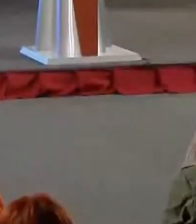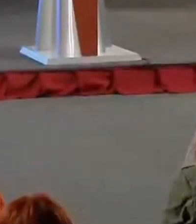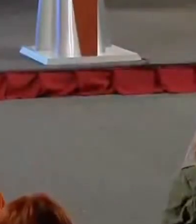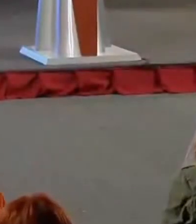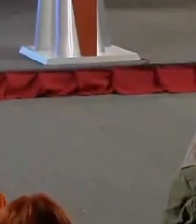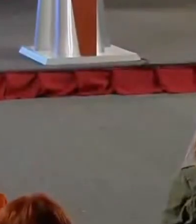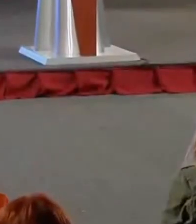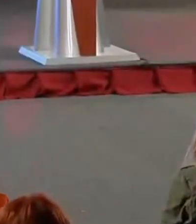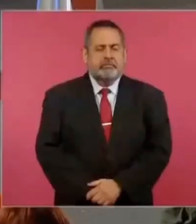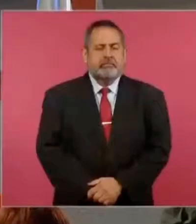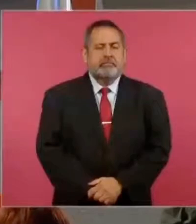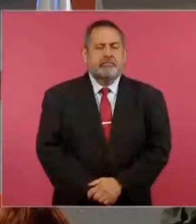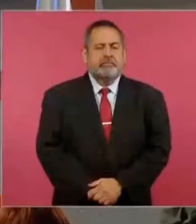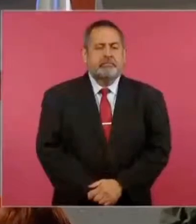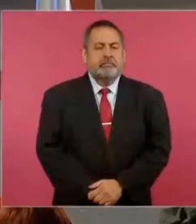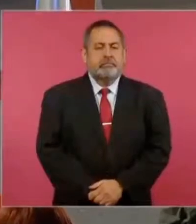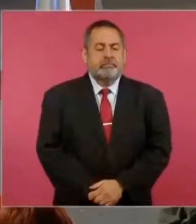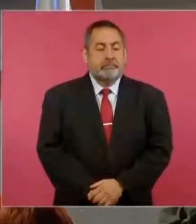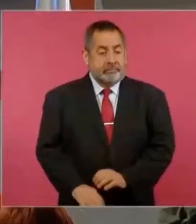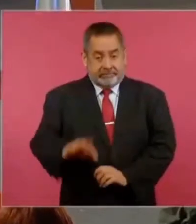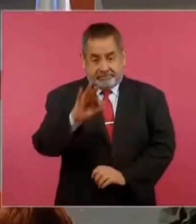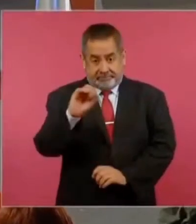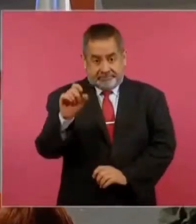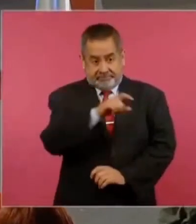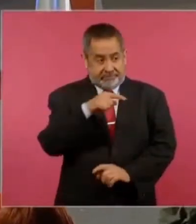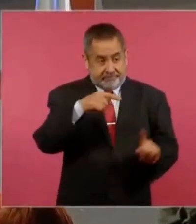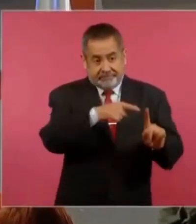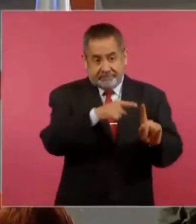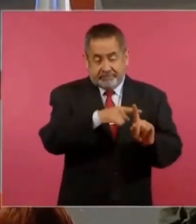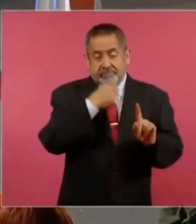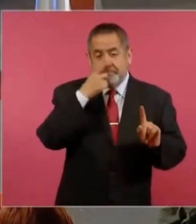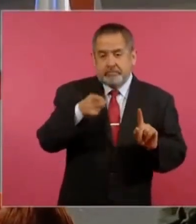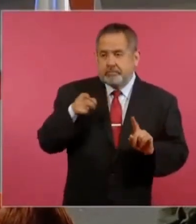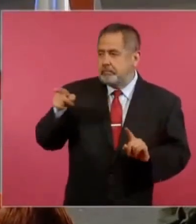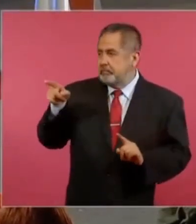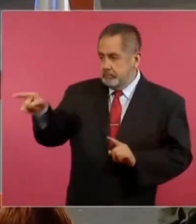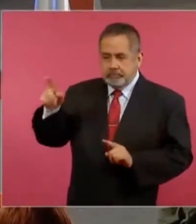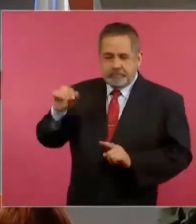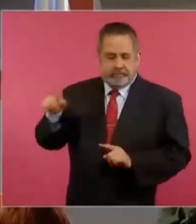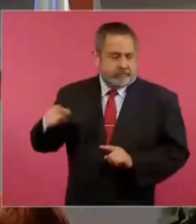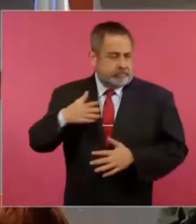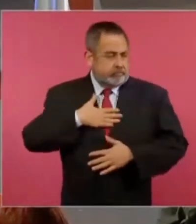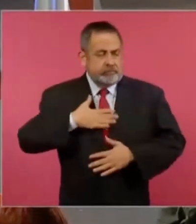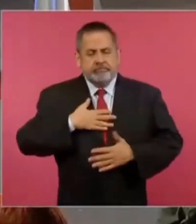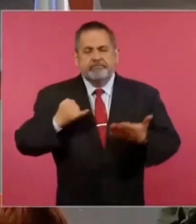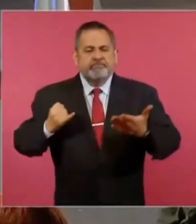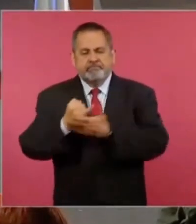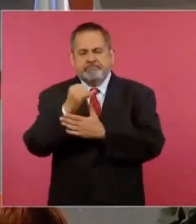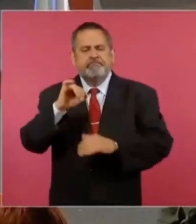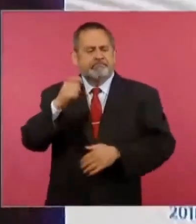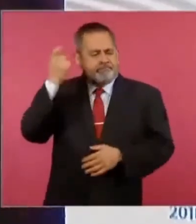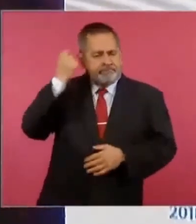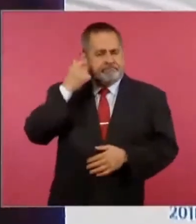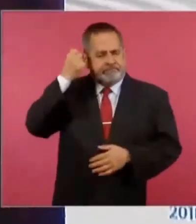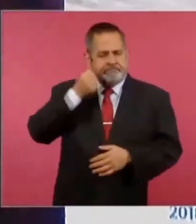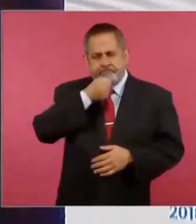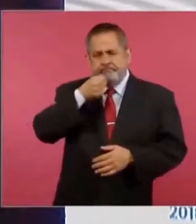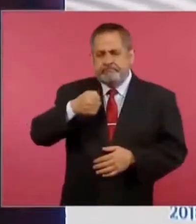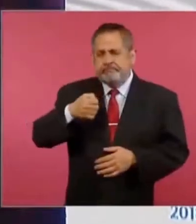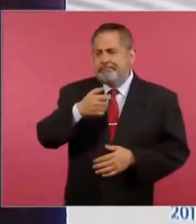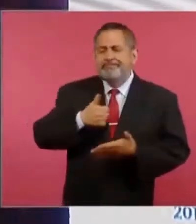Decía Fox, cuando tomé la decisión de entregar una pensión a los adultos mayores aquí en la